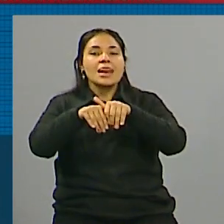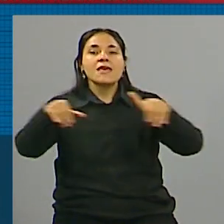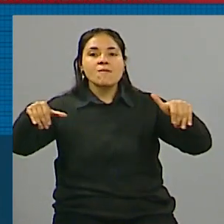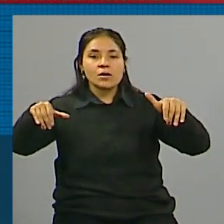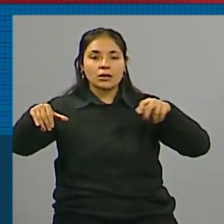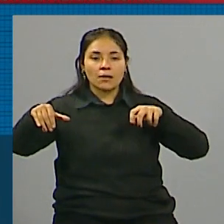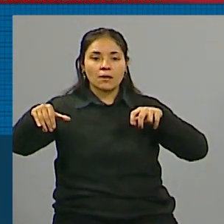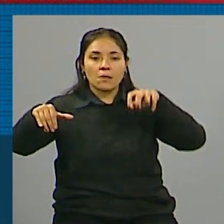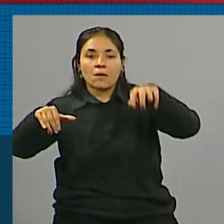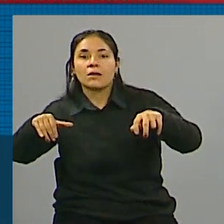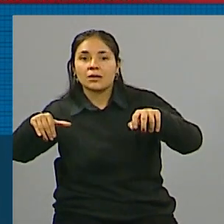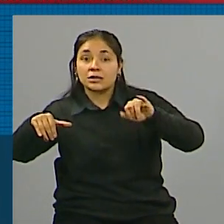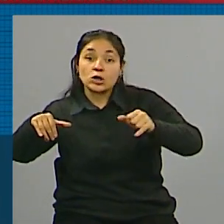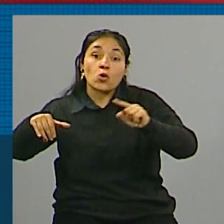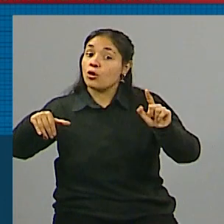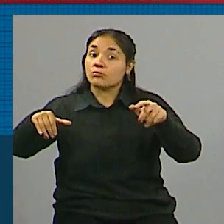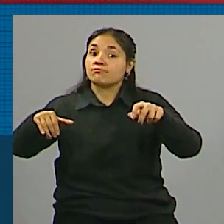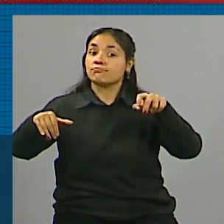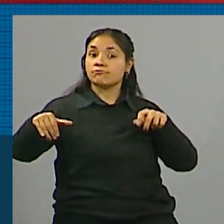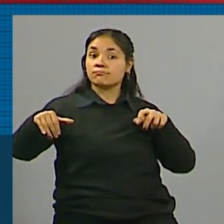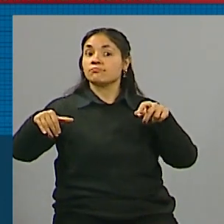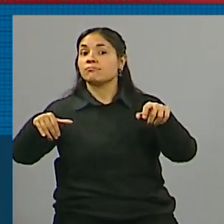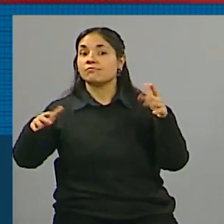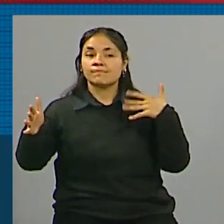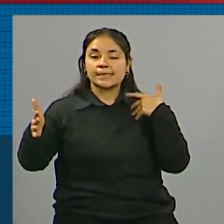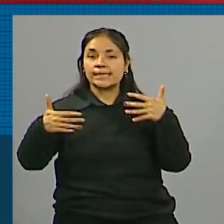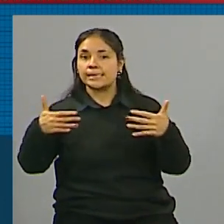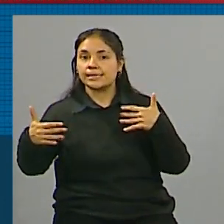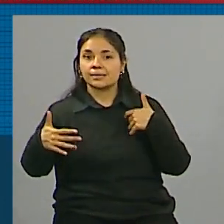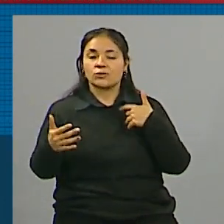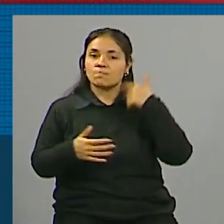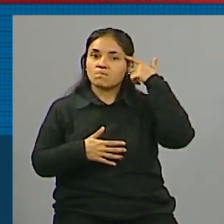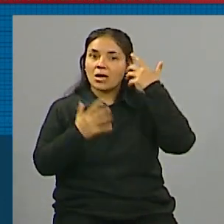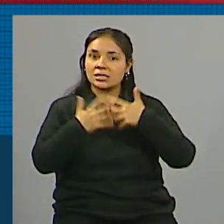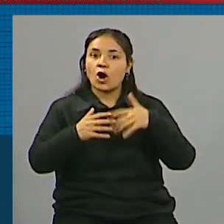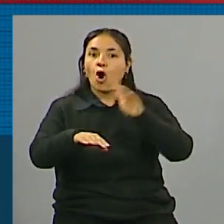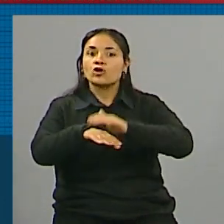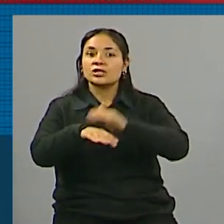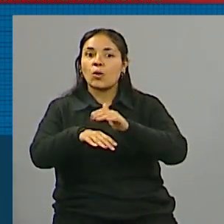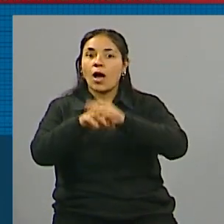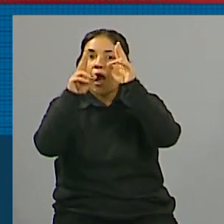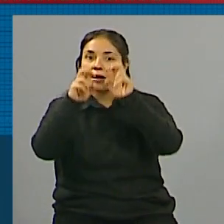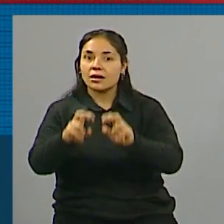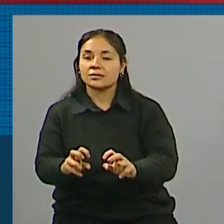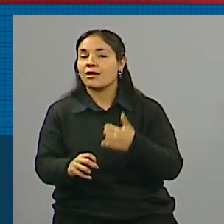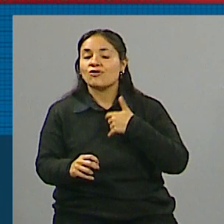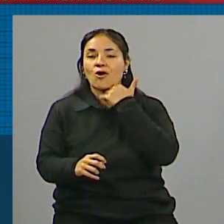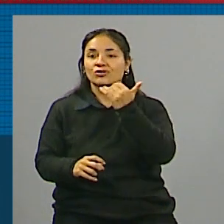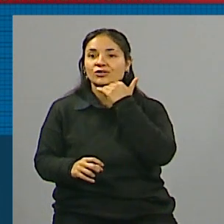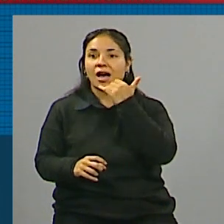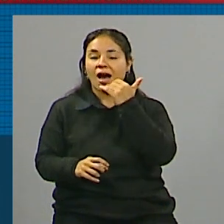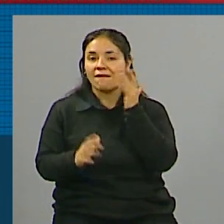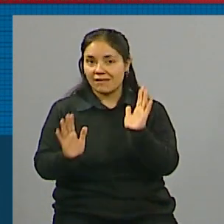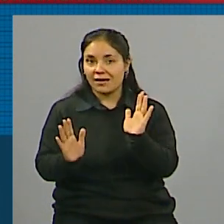hecho, no soy de analizar mucho las consecuencias porque creo que nadie las puede analizar, o sea, a las consecuencias de lo que